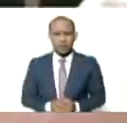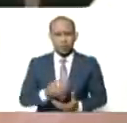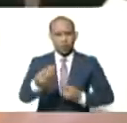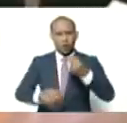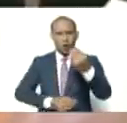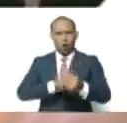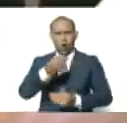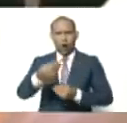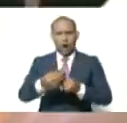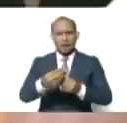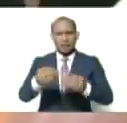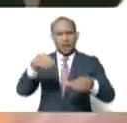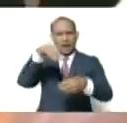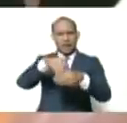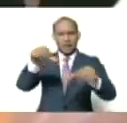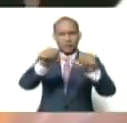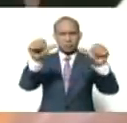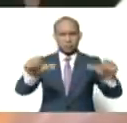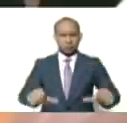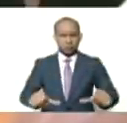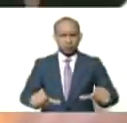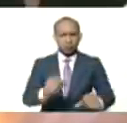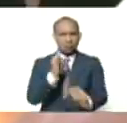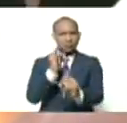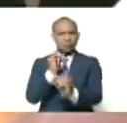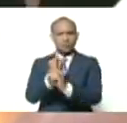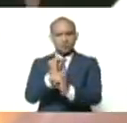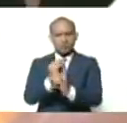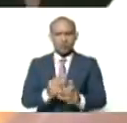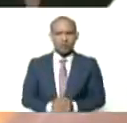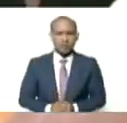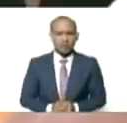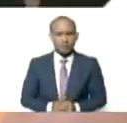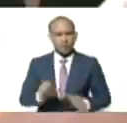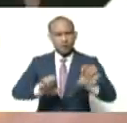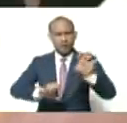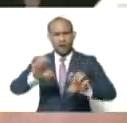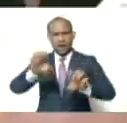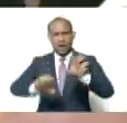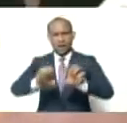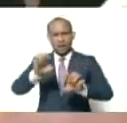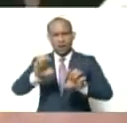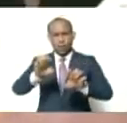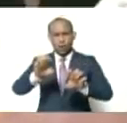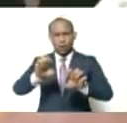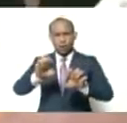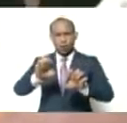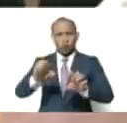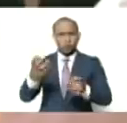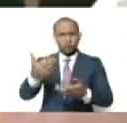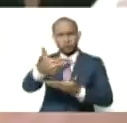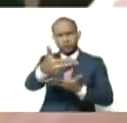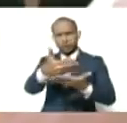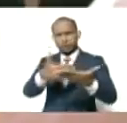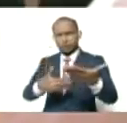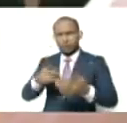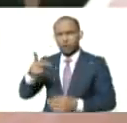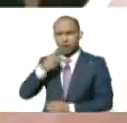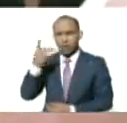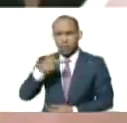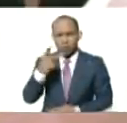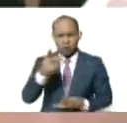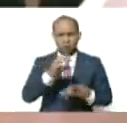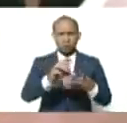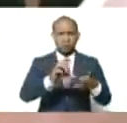de manera centralizada y digital. Evaluación del expediente político con los criterios de